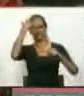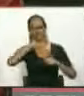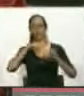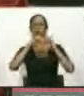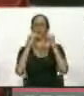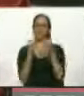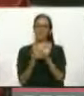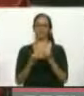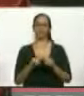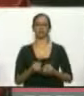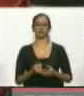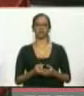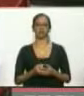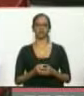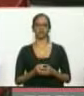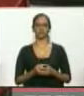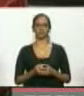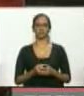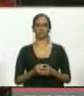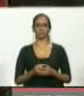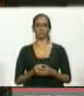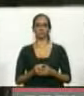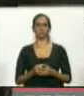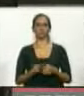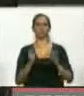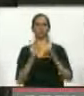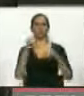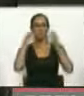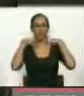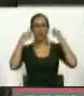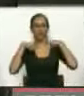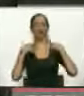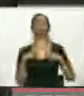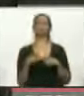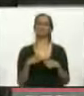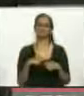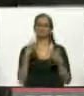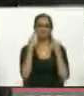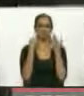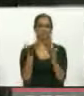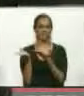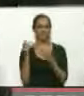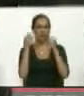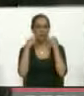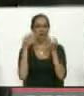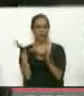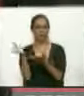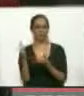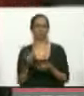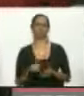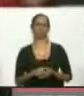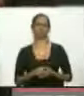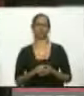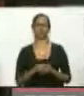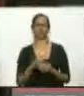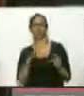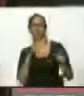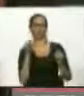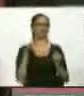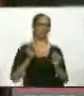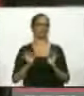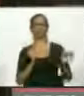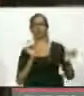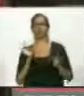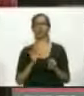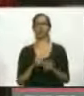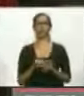organicen dejé en el llantén termino haciendo el llantén en lo que estoy un show etcétera